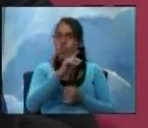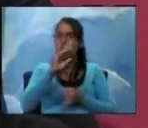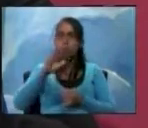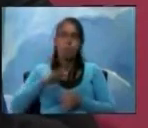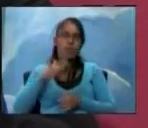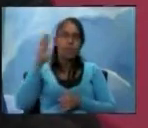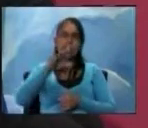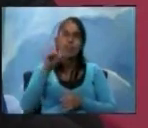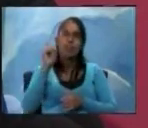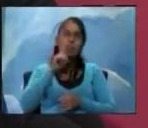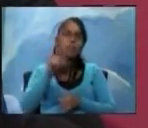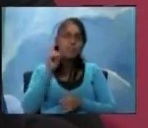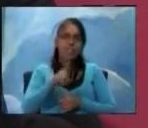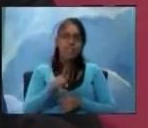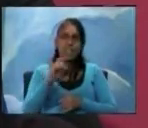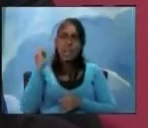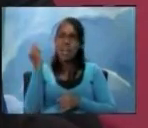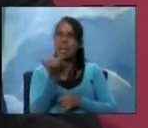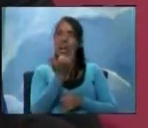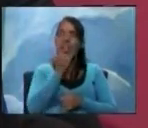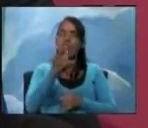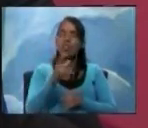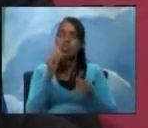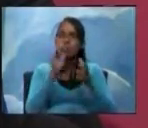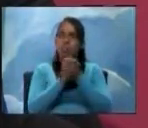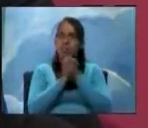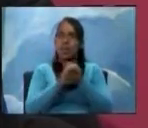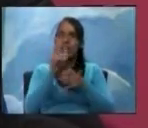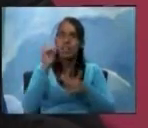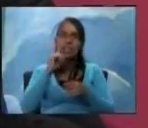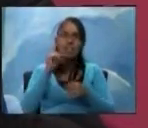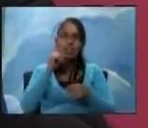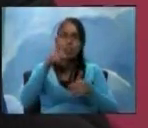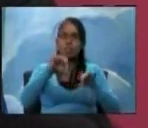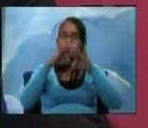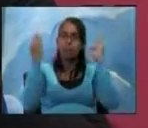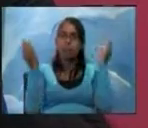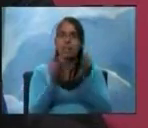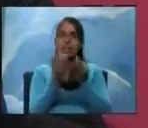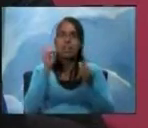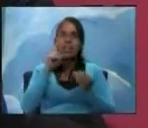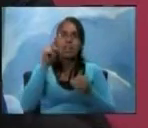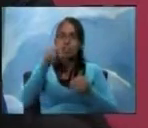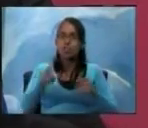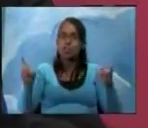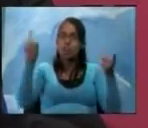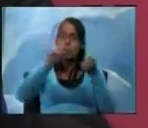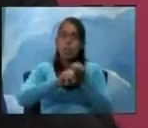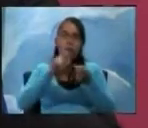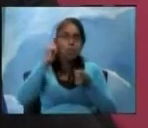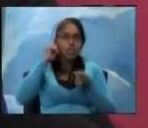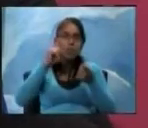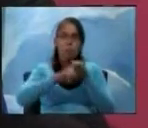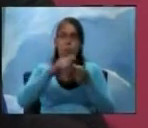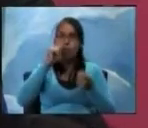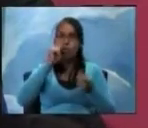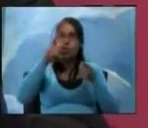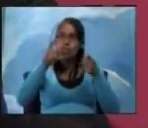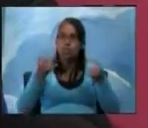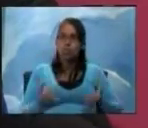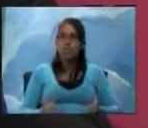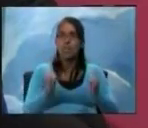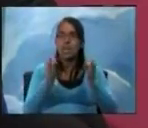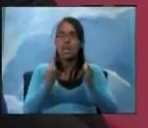con mentiras, engañando a su prójimo, engañando a su familia, engañando a su esposa, a su esposo, a sus